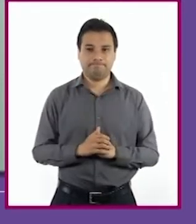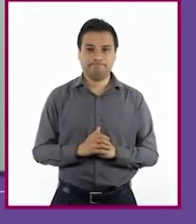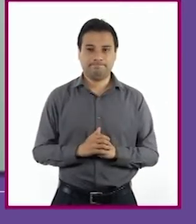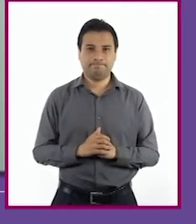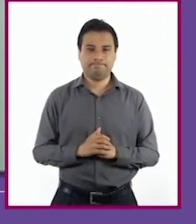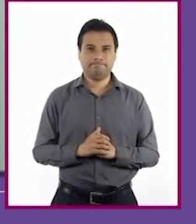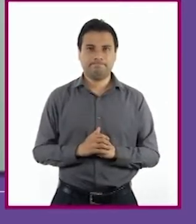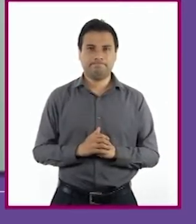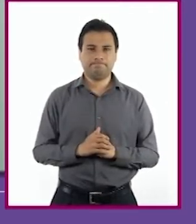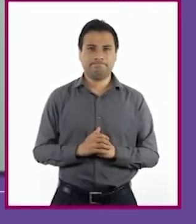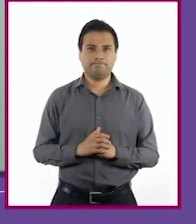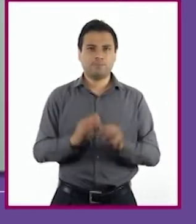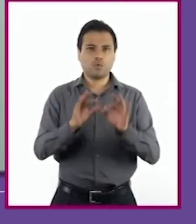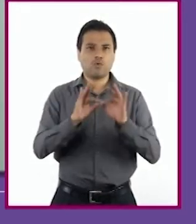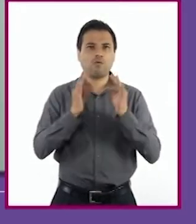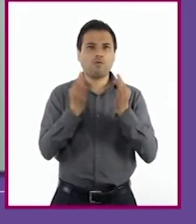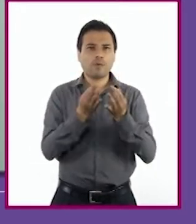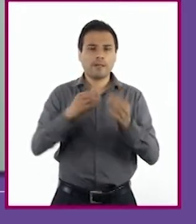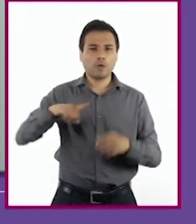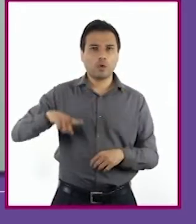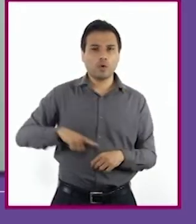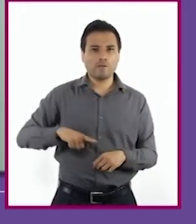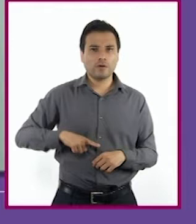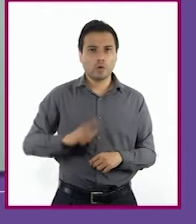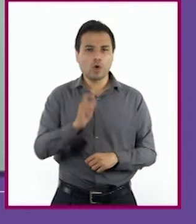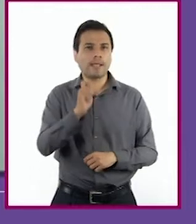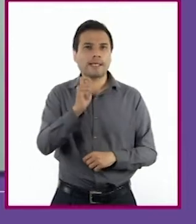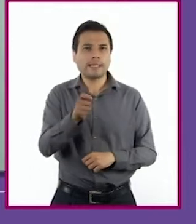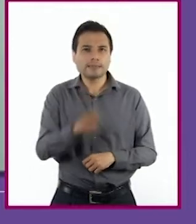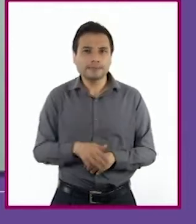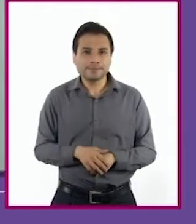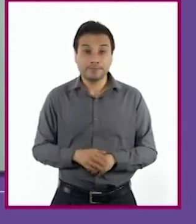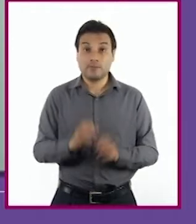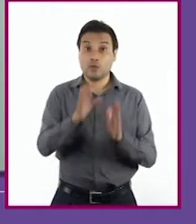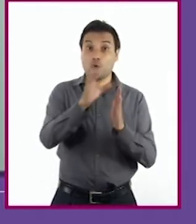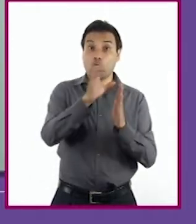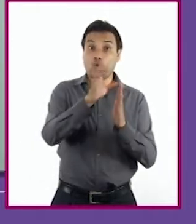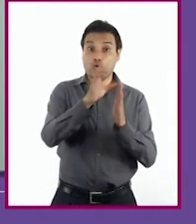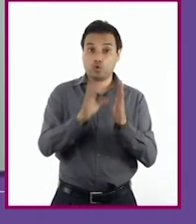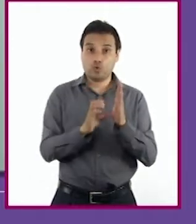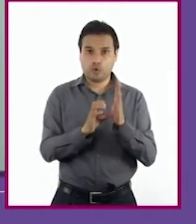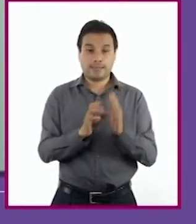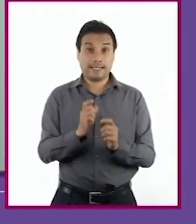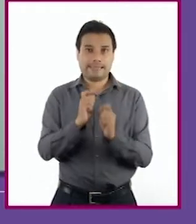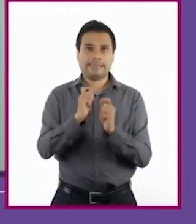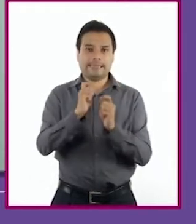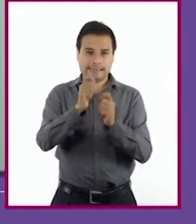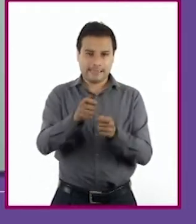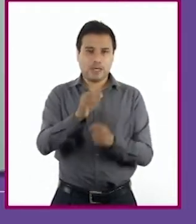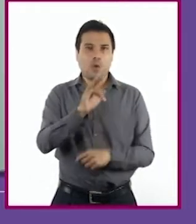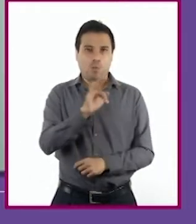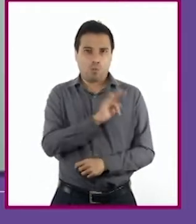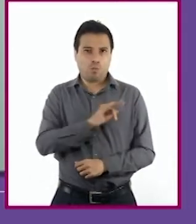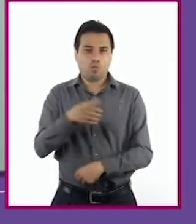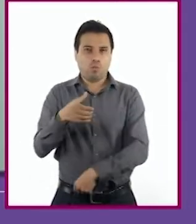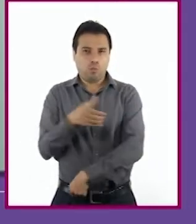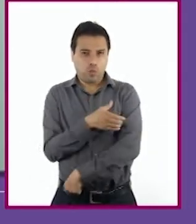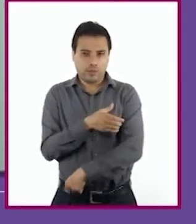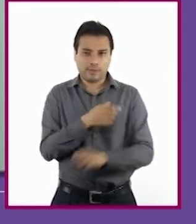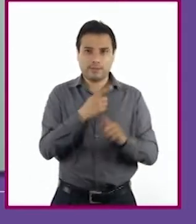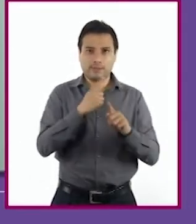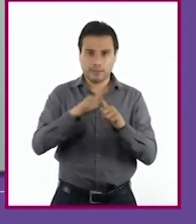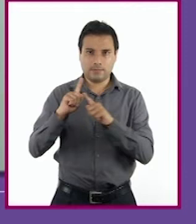con un modelo de organización y distribución del poder constitucional que un estado establece para definir su